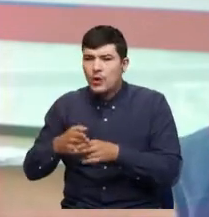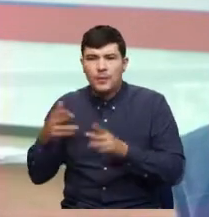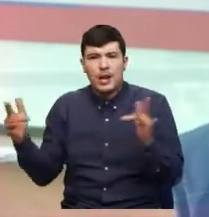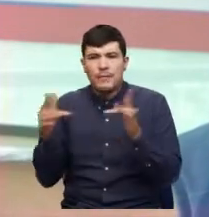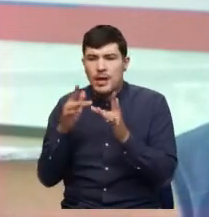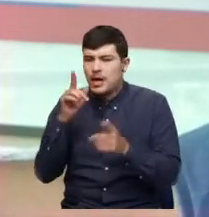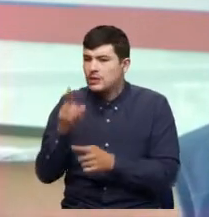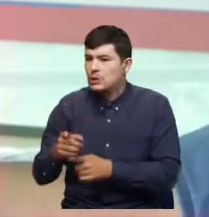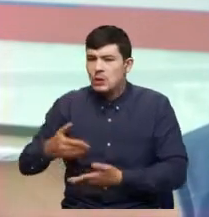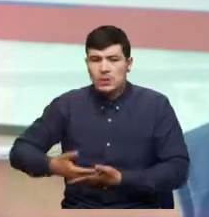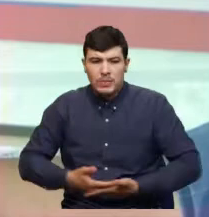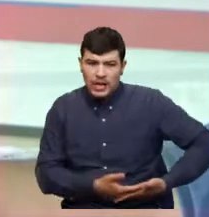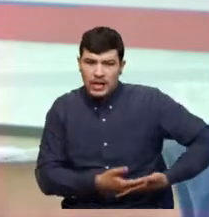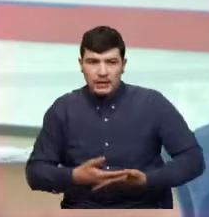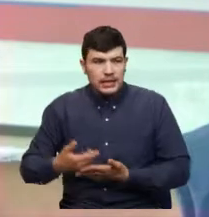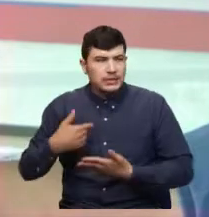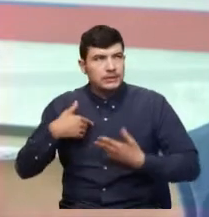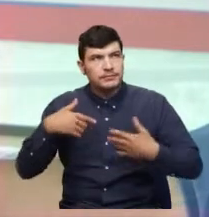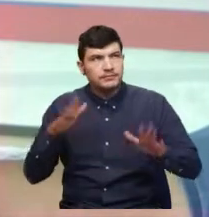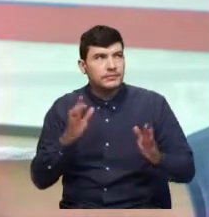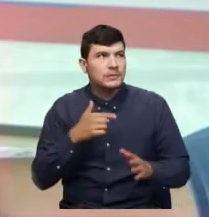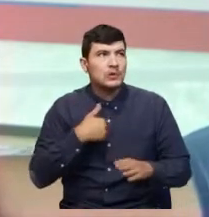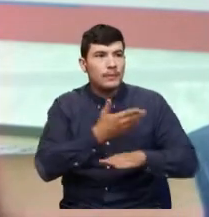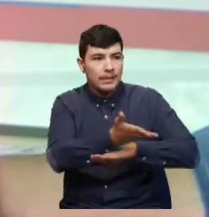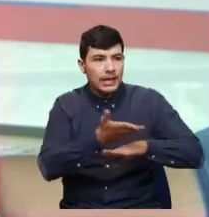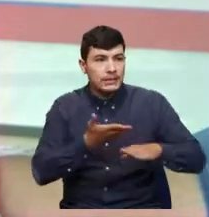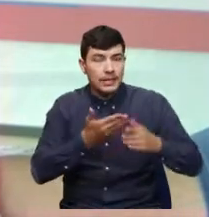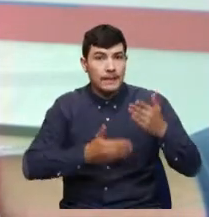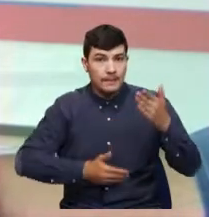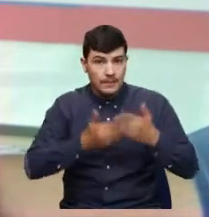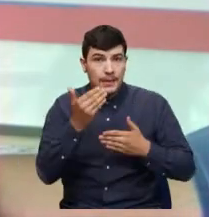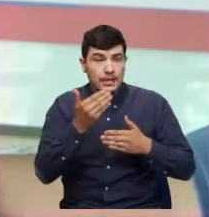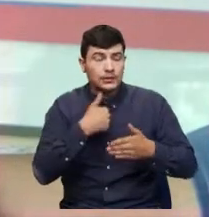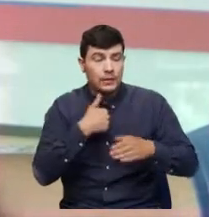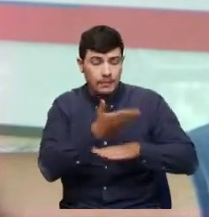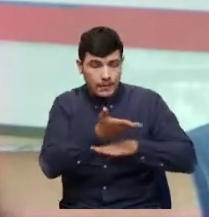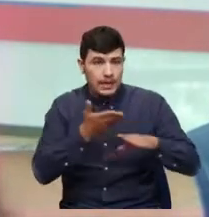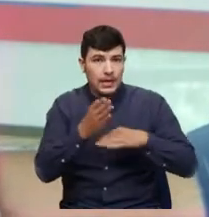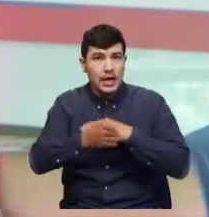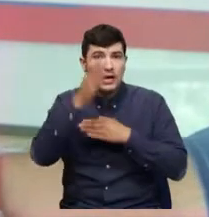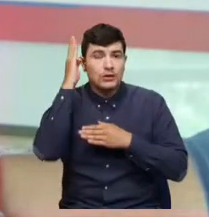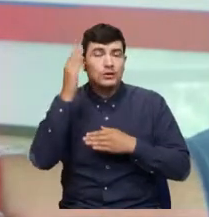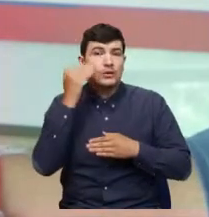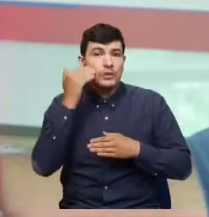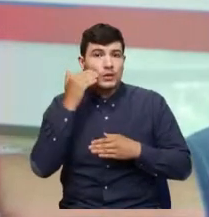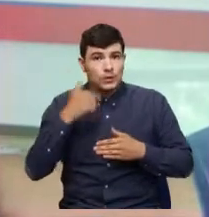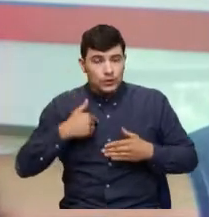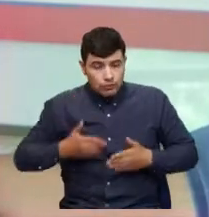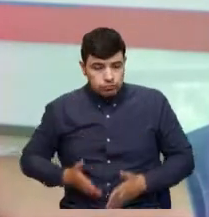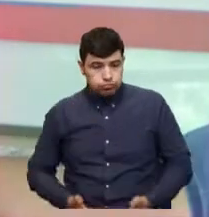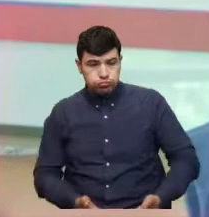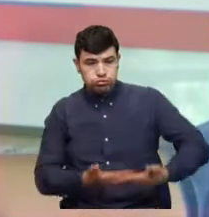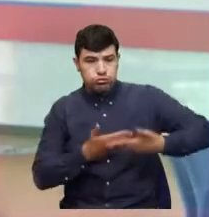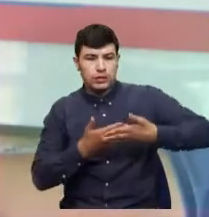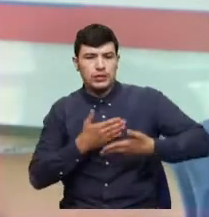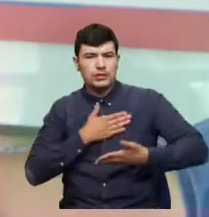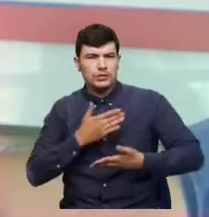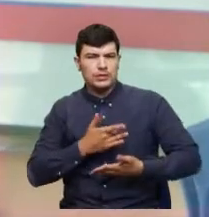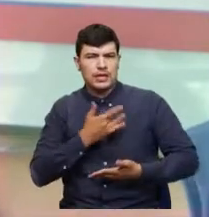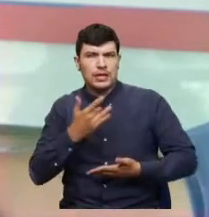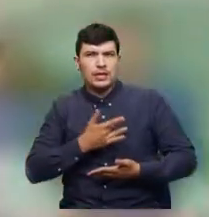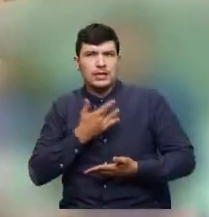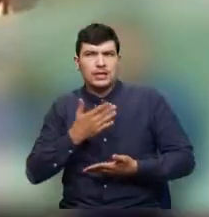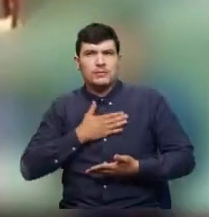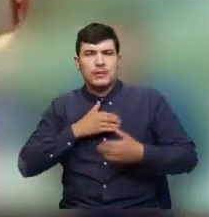bebé. Bueno, yo empecé a pedirle a Dios y cuando yo estaba teniendo a Emanuel, que lo vi, sentí en mi corazón